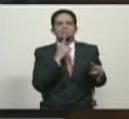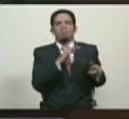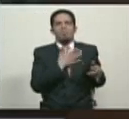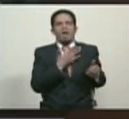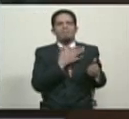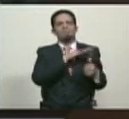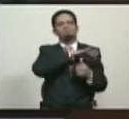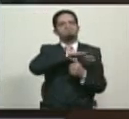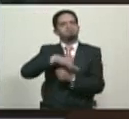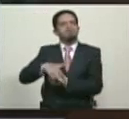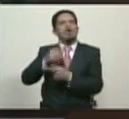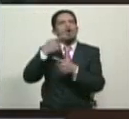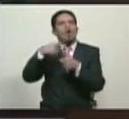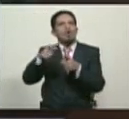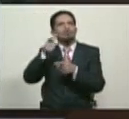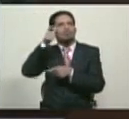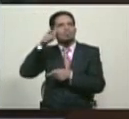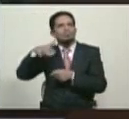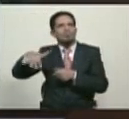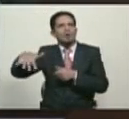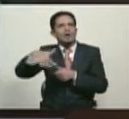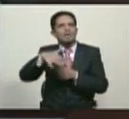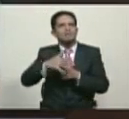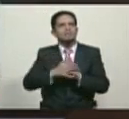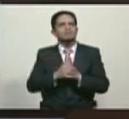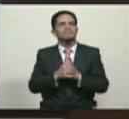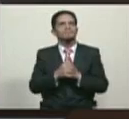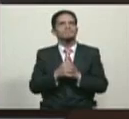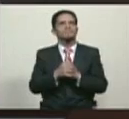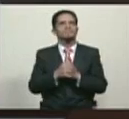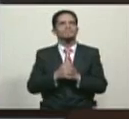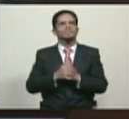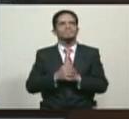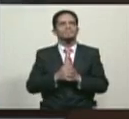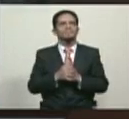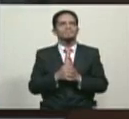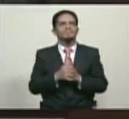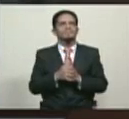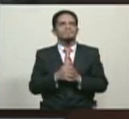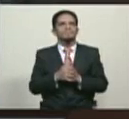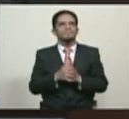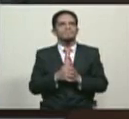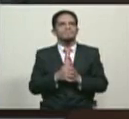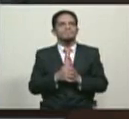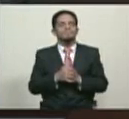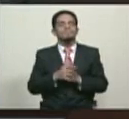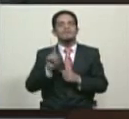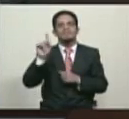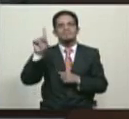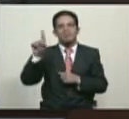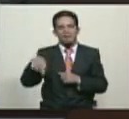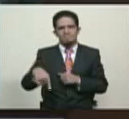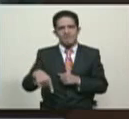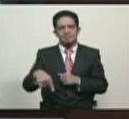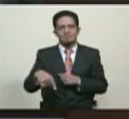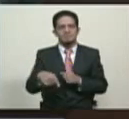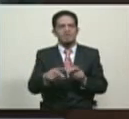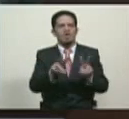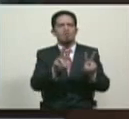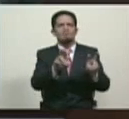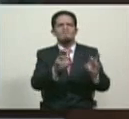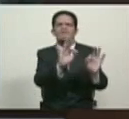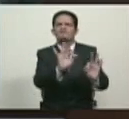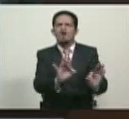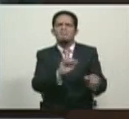que tienen un inmenso caudal económico que se hagan del poder político. También una nueva forma de